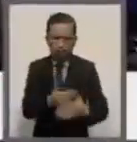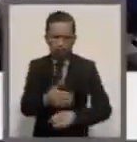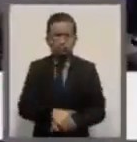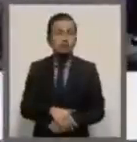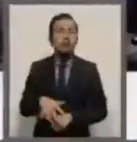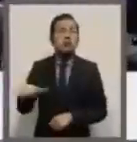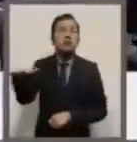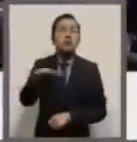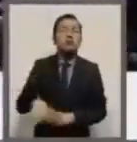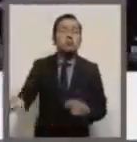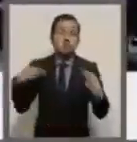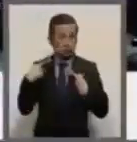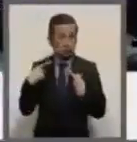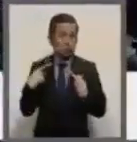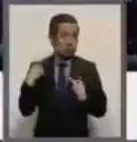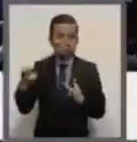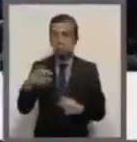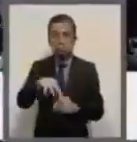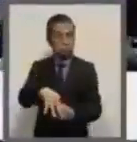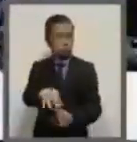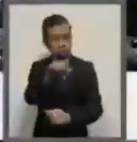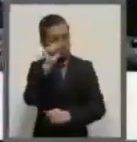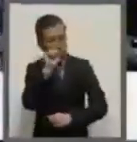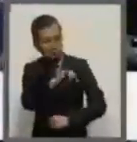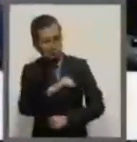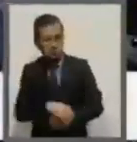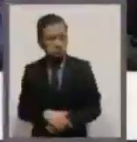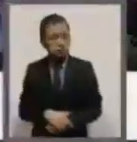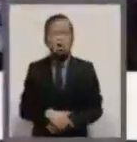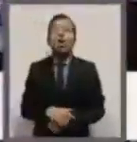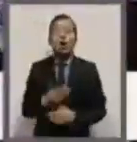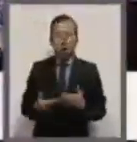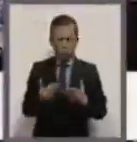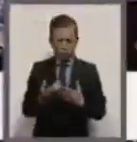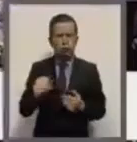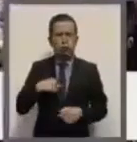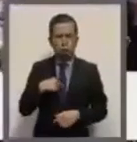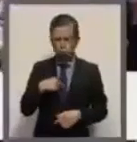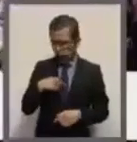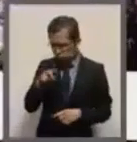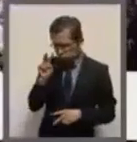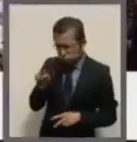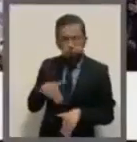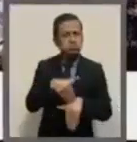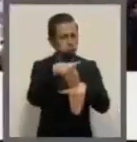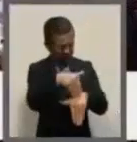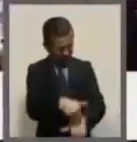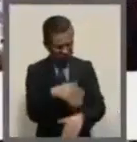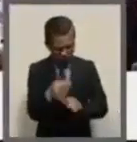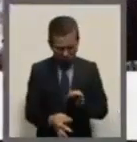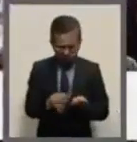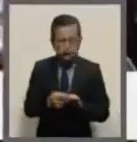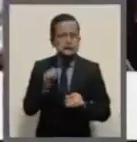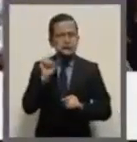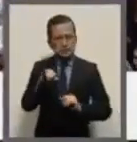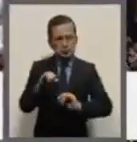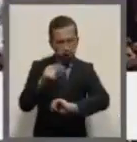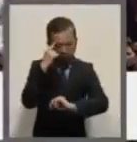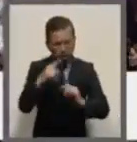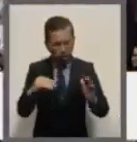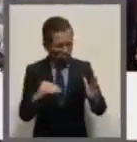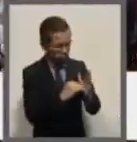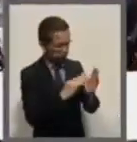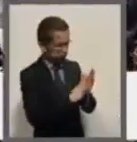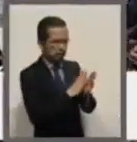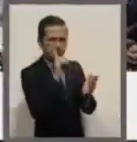eso y ahora nosotros estamos cumpliéndoles llevando ese mandato a la Constitución. Porque deben de